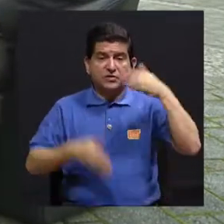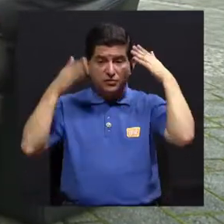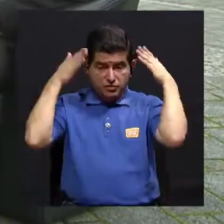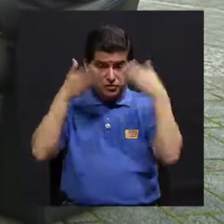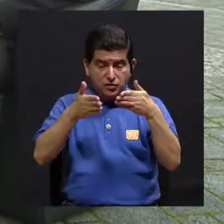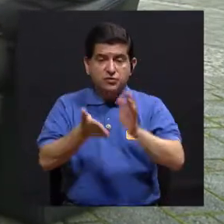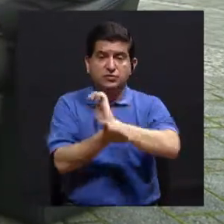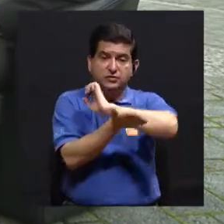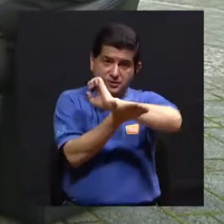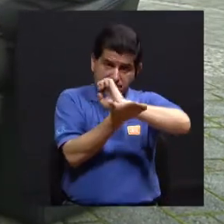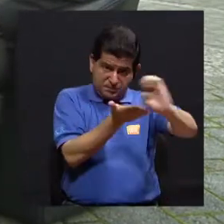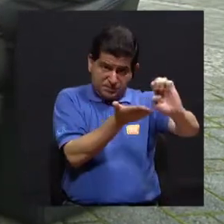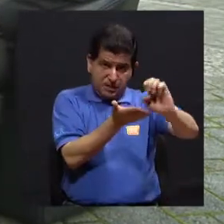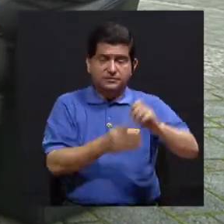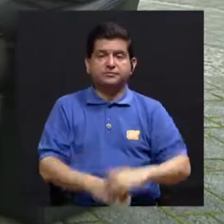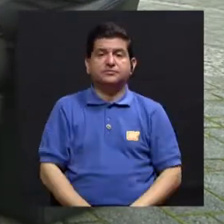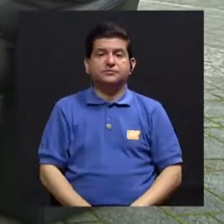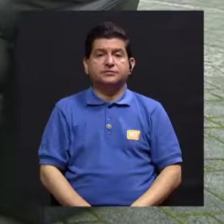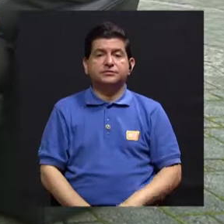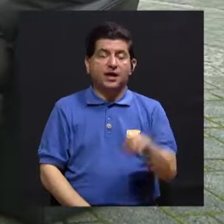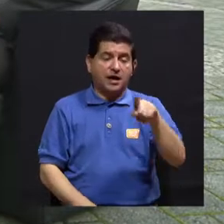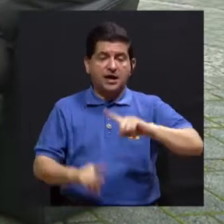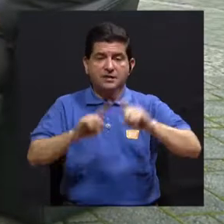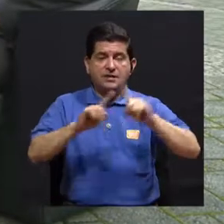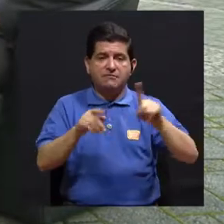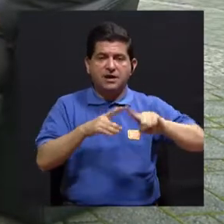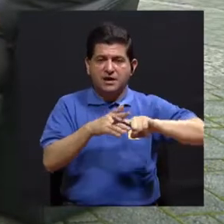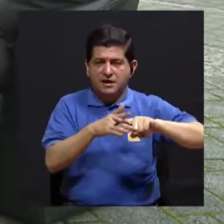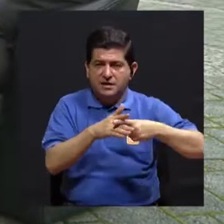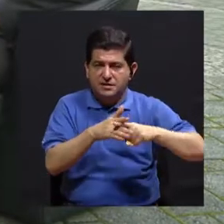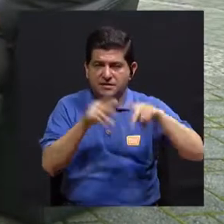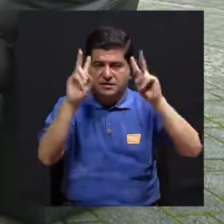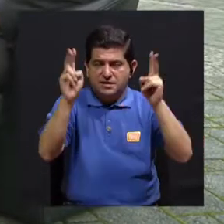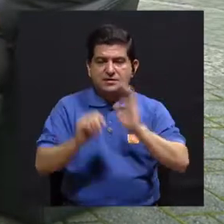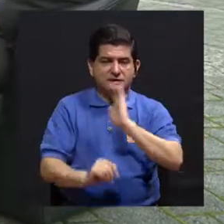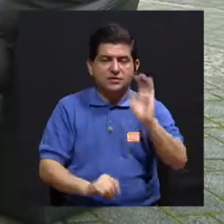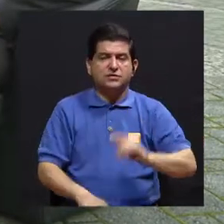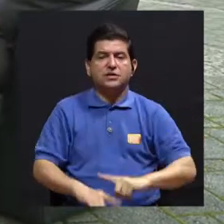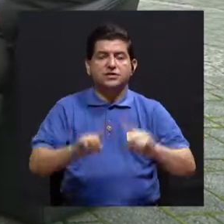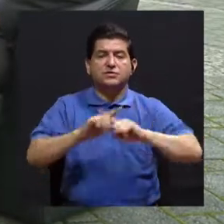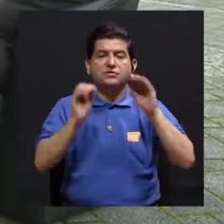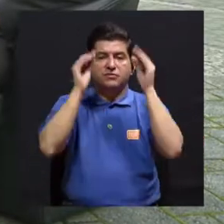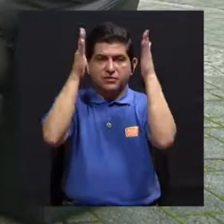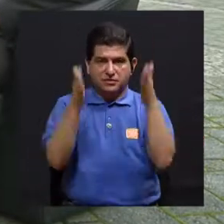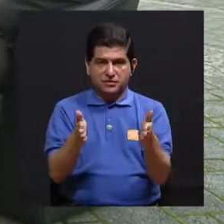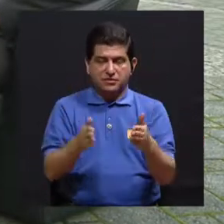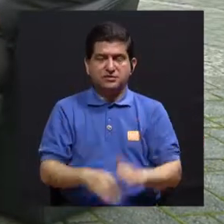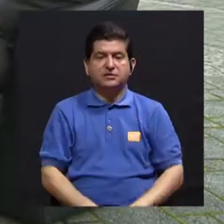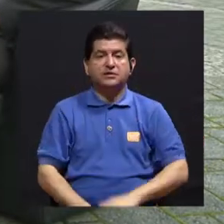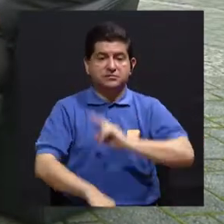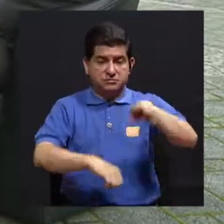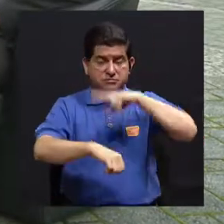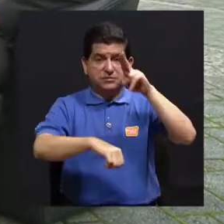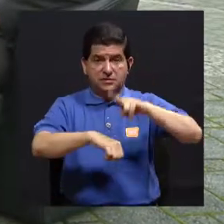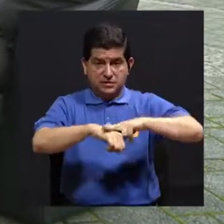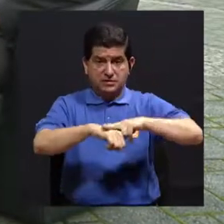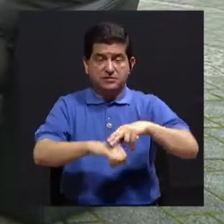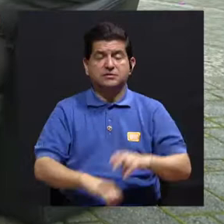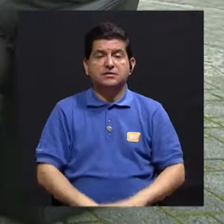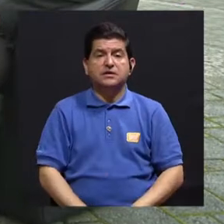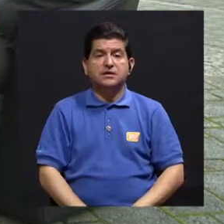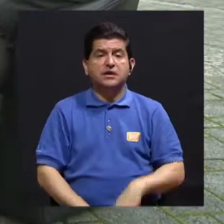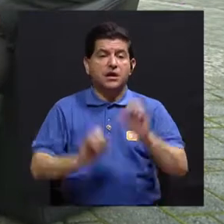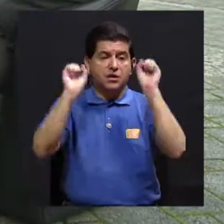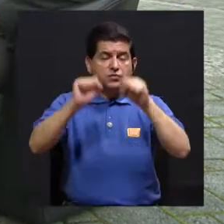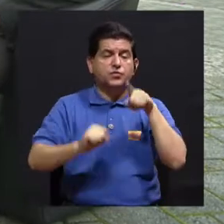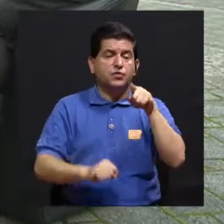nos hemos abocado es a prevenir, ¿okay? Entonces a darles herramientas a los niños y profesores de diferentes escuelas a nivel nacional